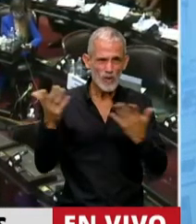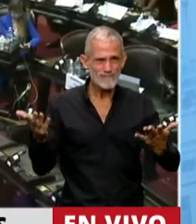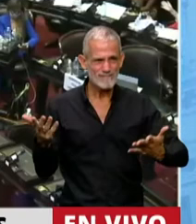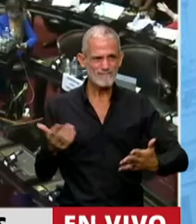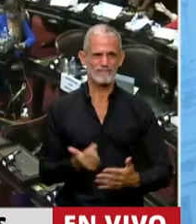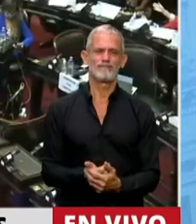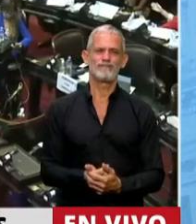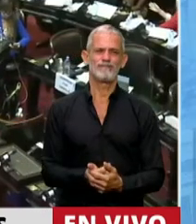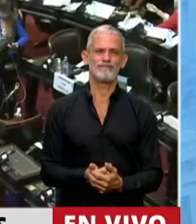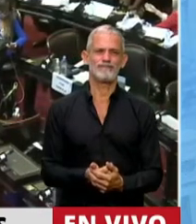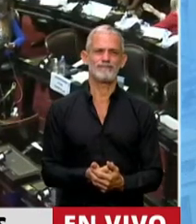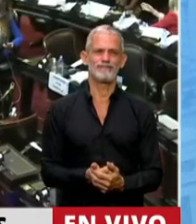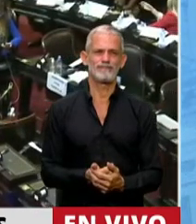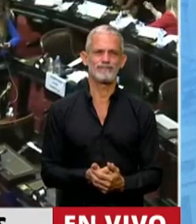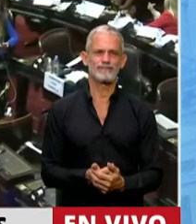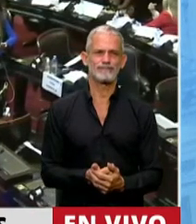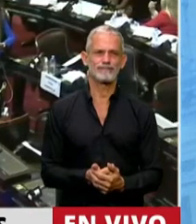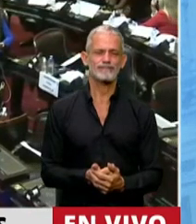fraudulenta.